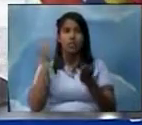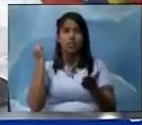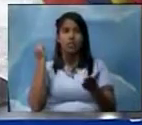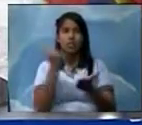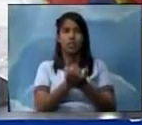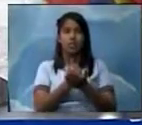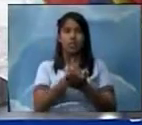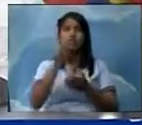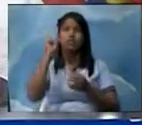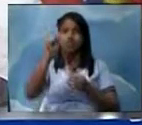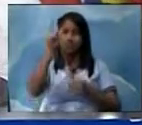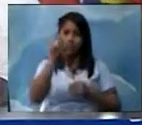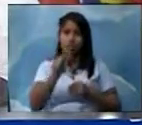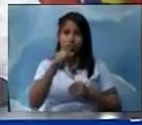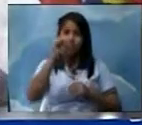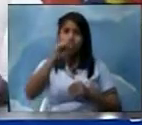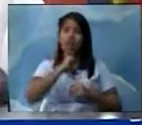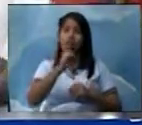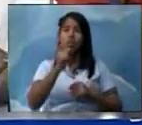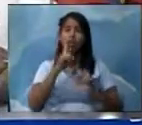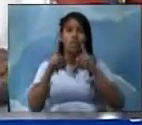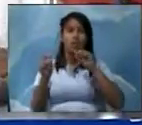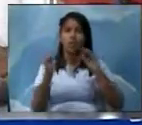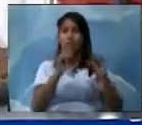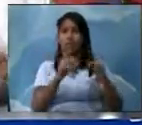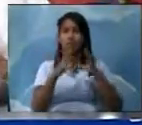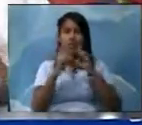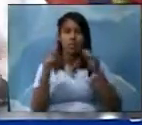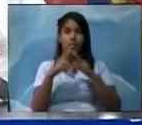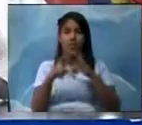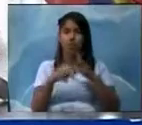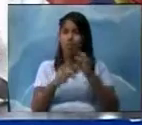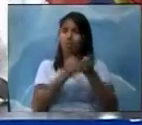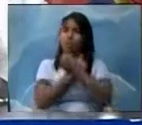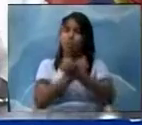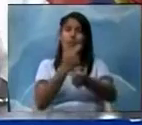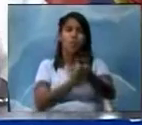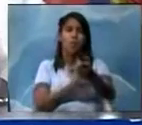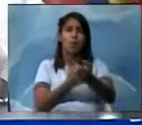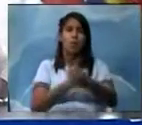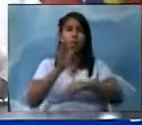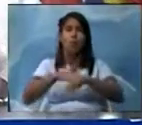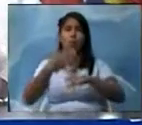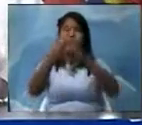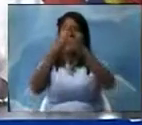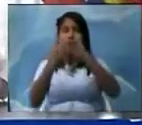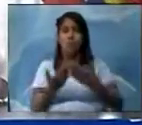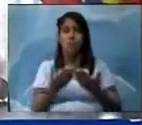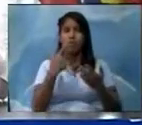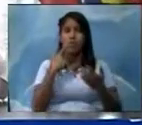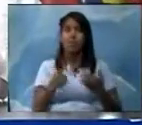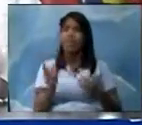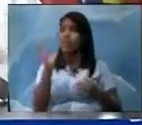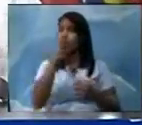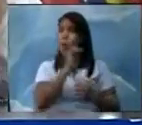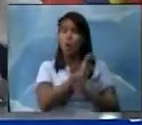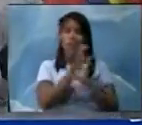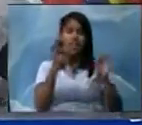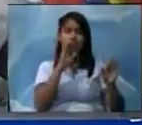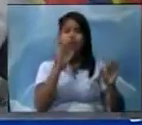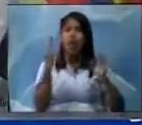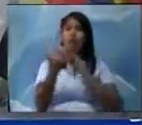Esos son los que declaran todas las cosas mis amados hermanos Biblia dice que no hay nada